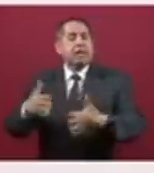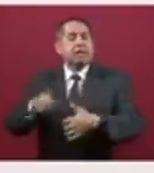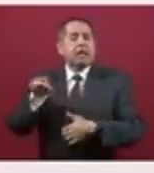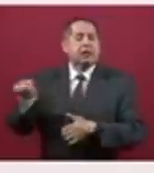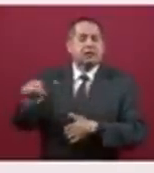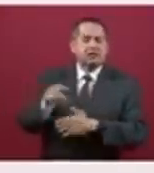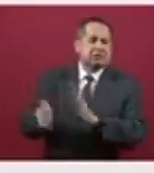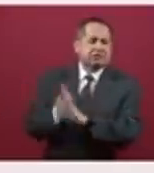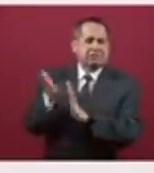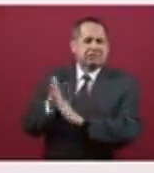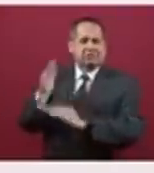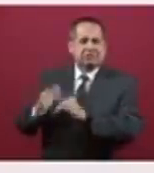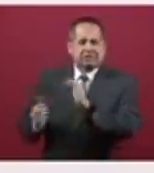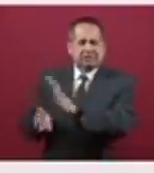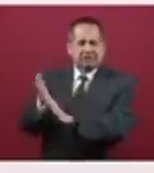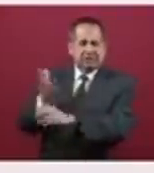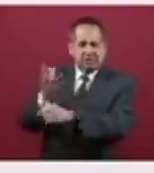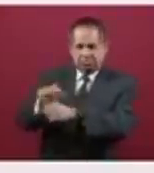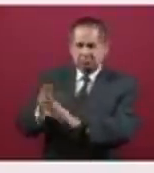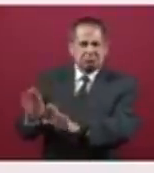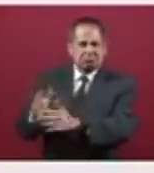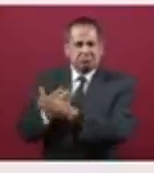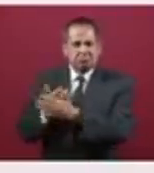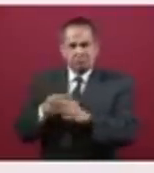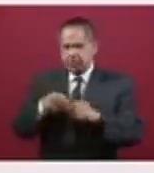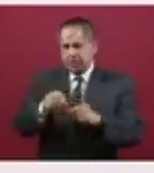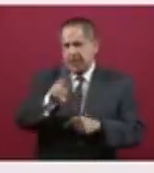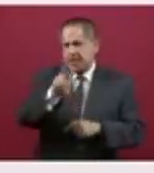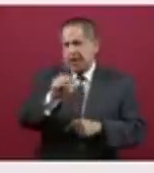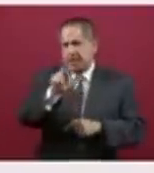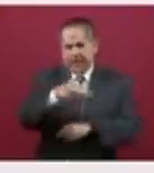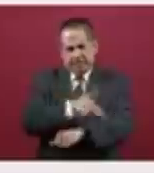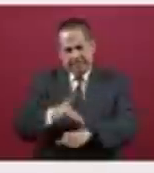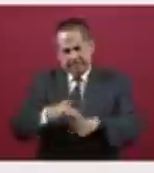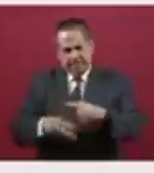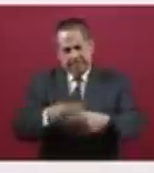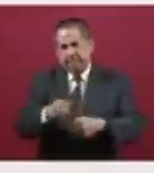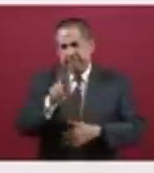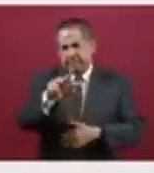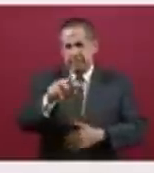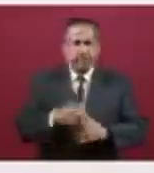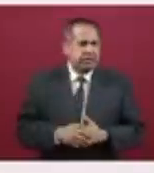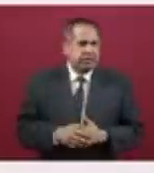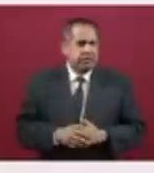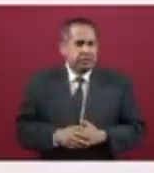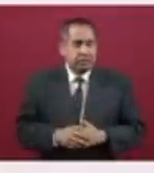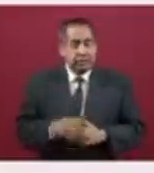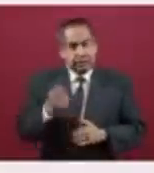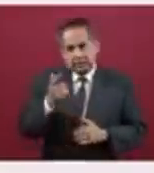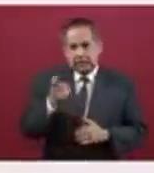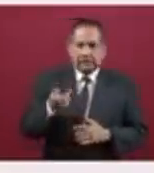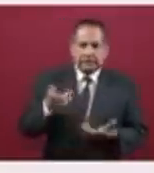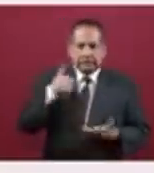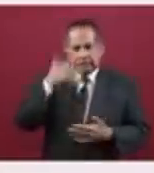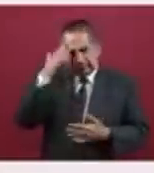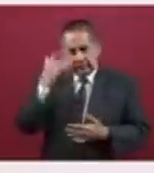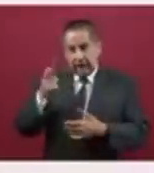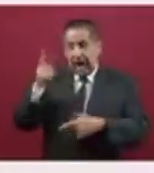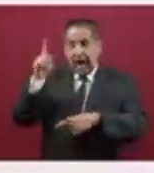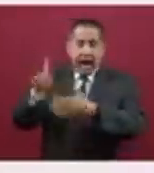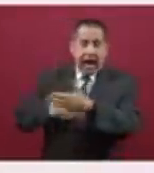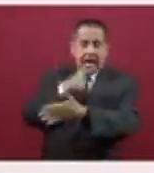constructoras, y en eso estamos. Aún con el costo que implica